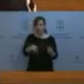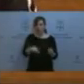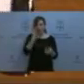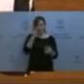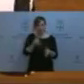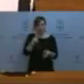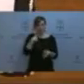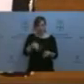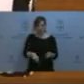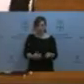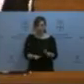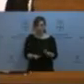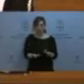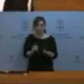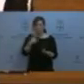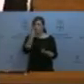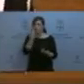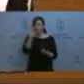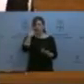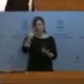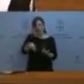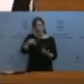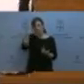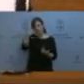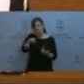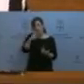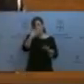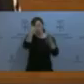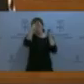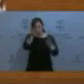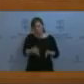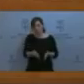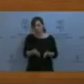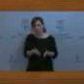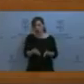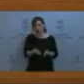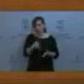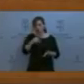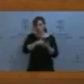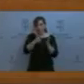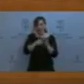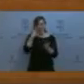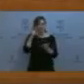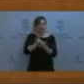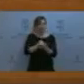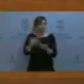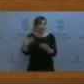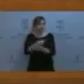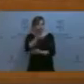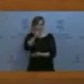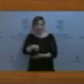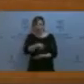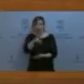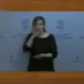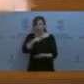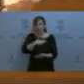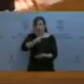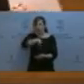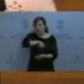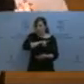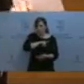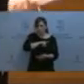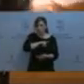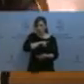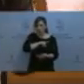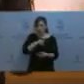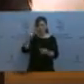gustaría saber muy mucho si es que usted está por los planes piloto en todo, porque a lo mejor nosotros